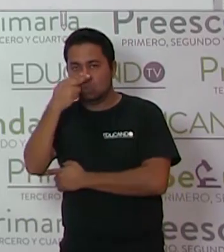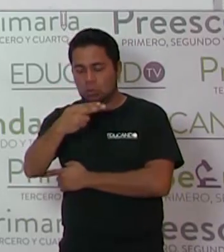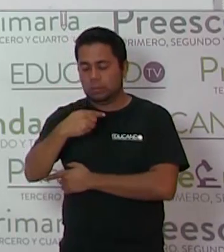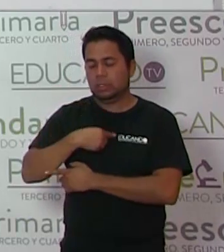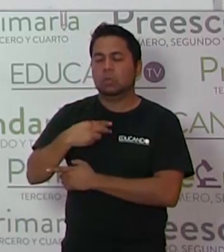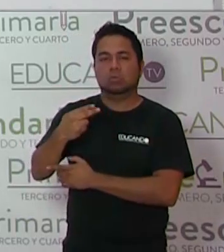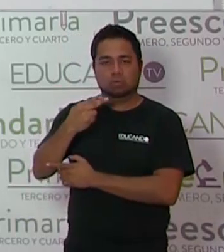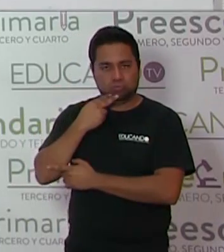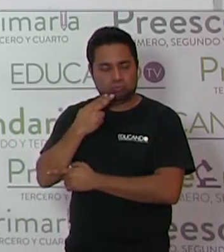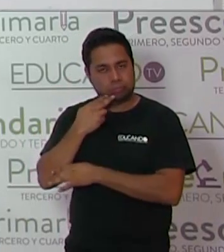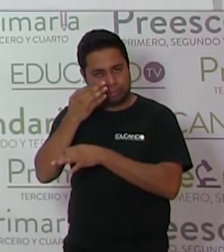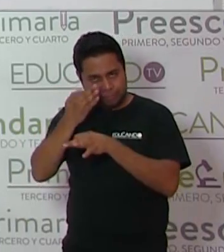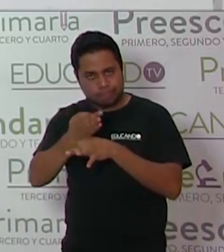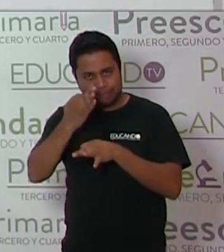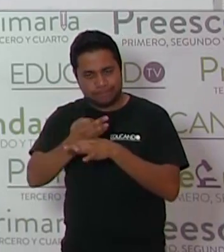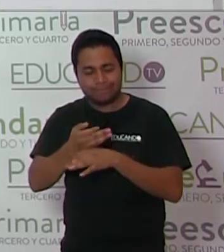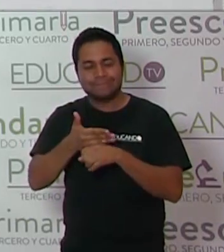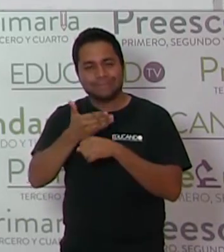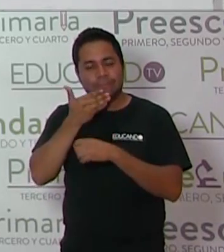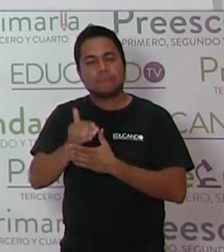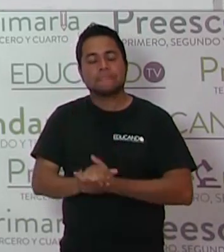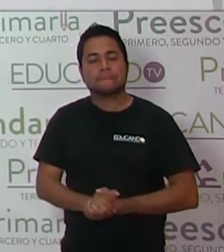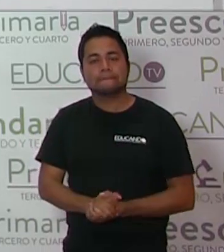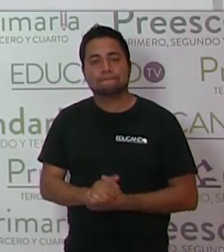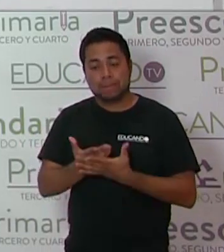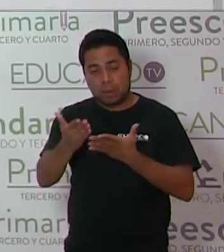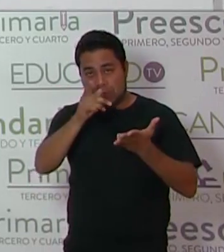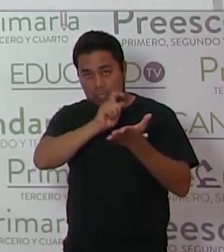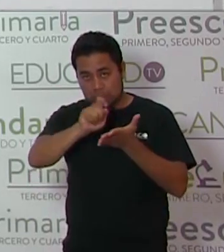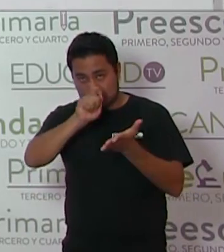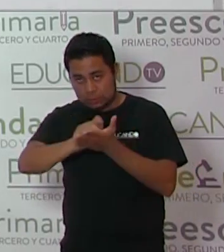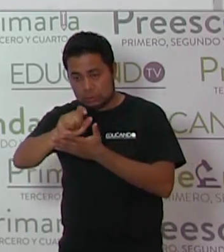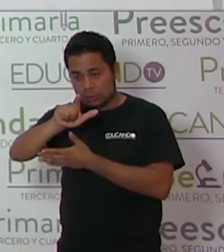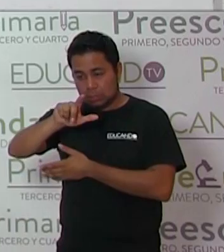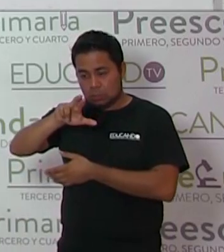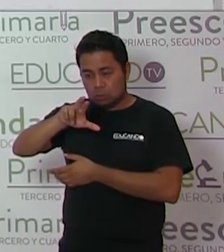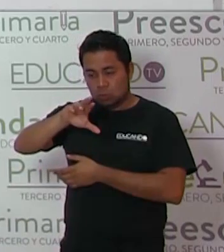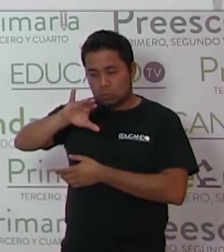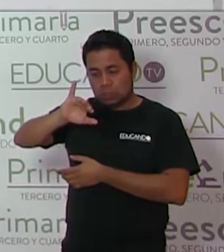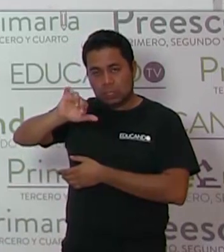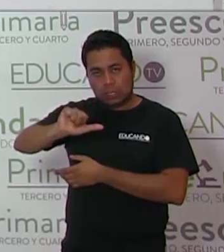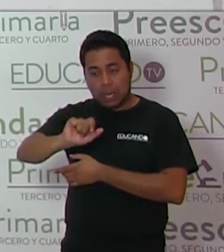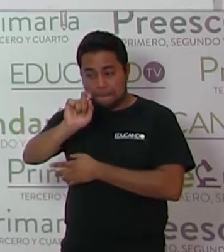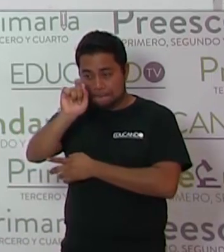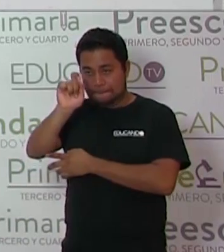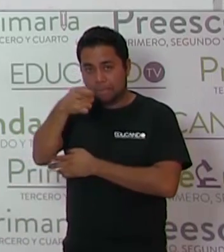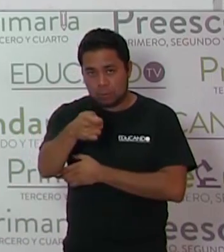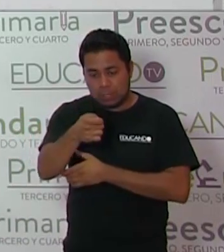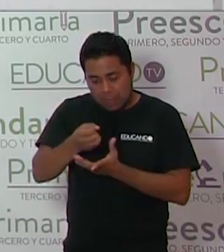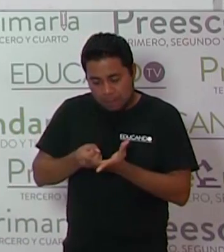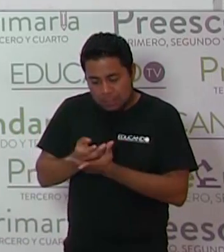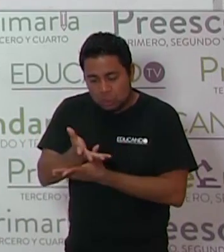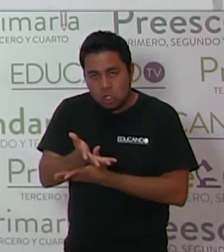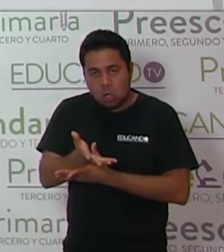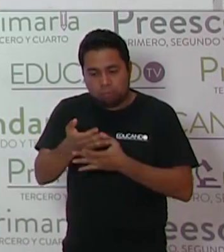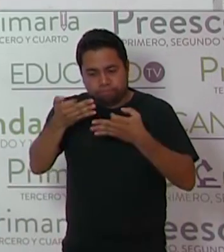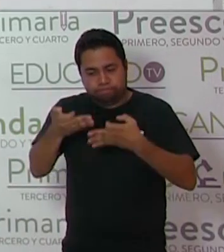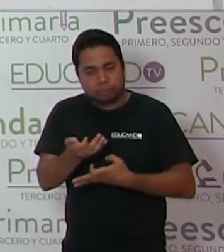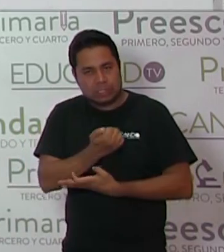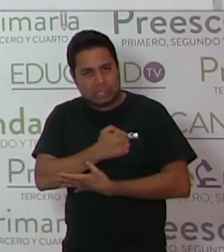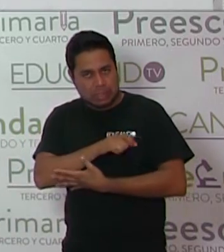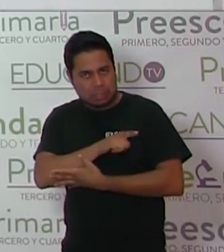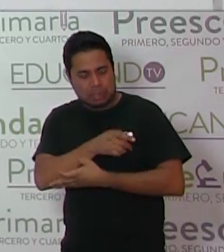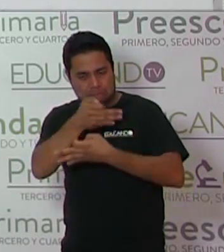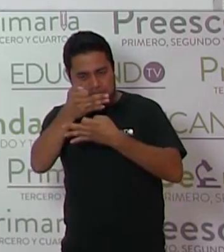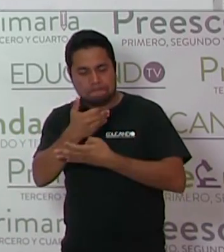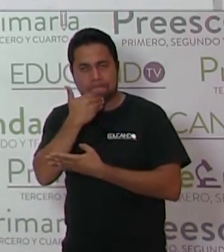estoy utilizando. Muy bien. Vamos a escribir Lucía, con acento, nació sana.